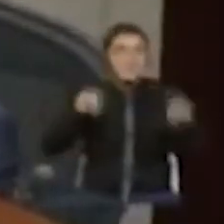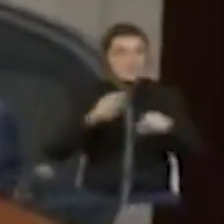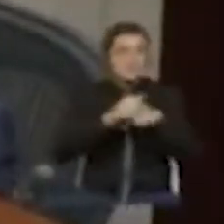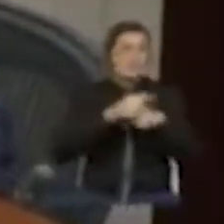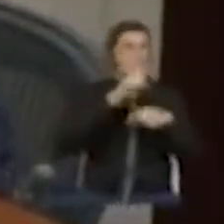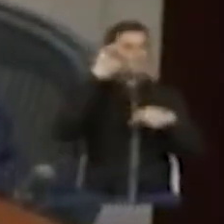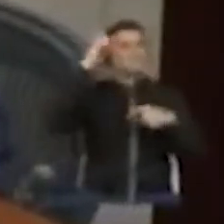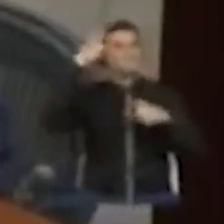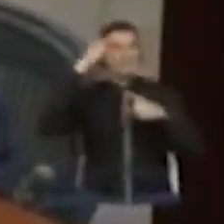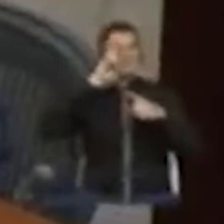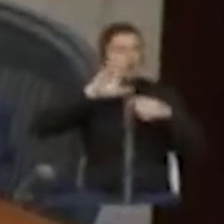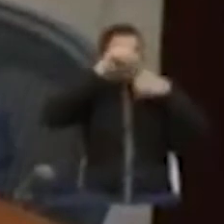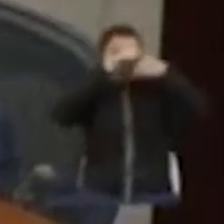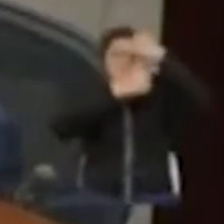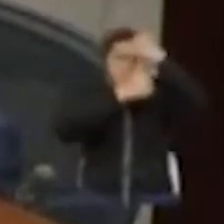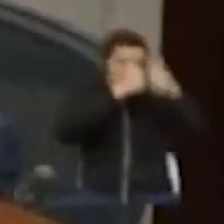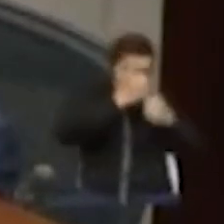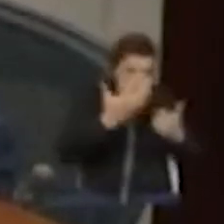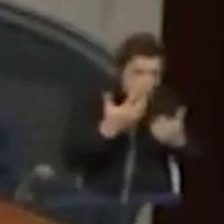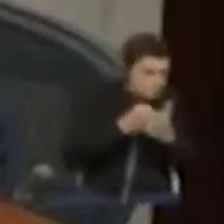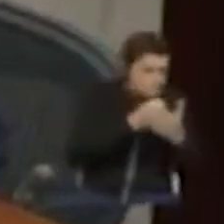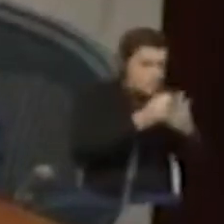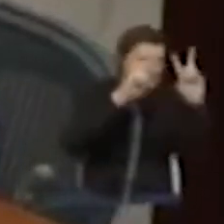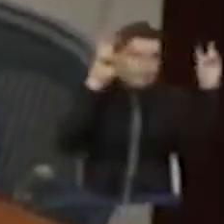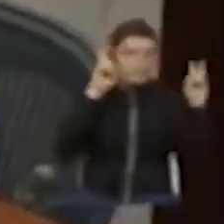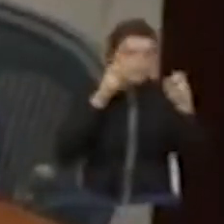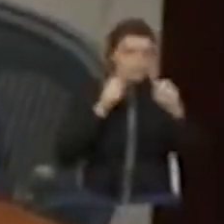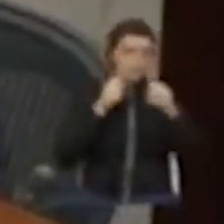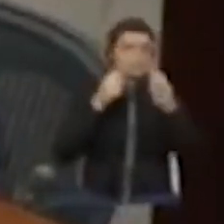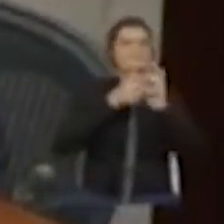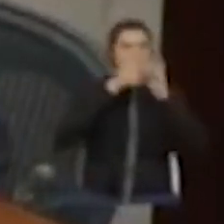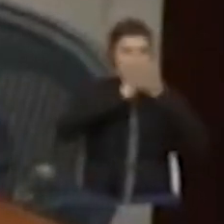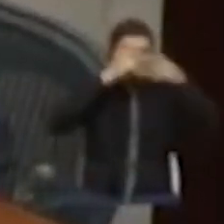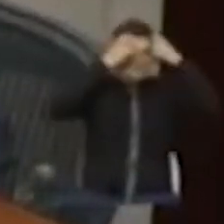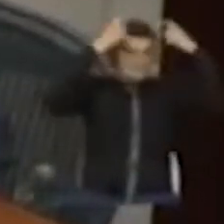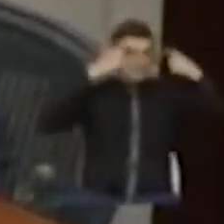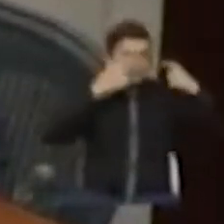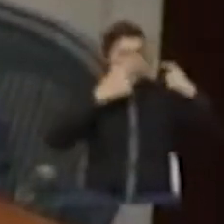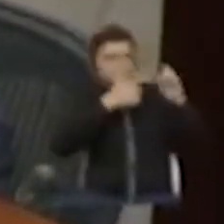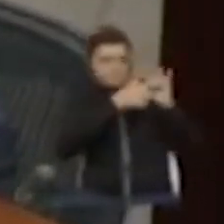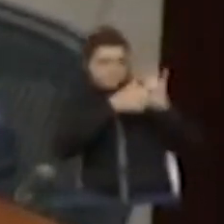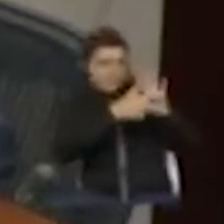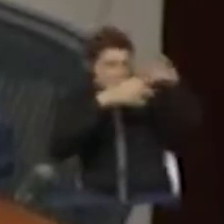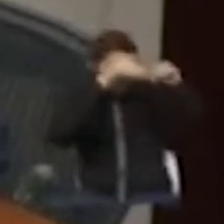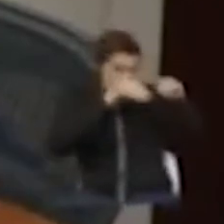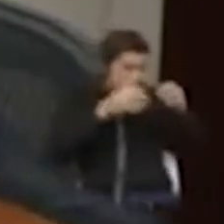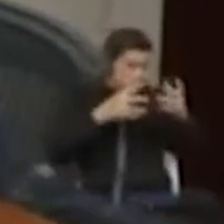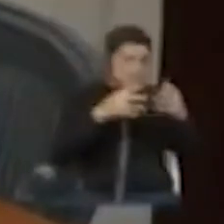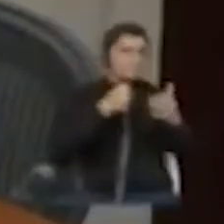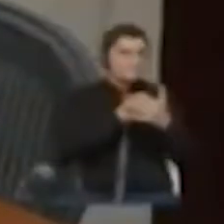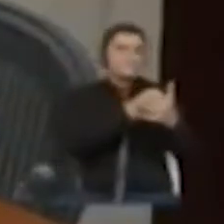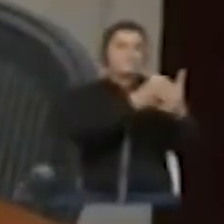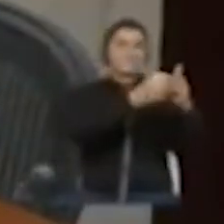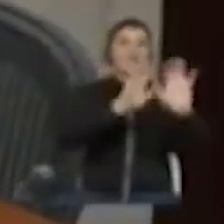nacional para seguir fortaleciendo la institucionalidad del departamento de Arauca y cese de una vez